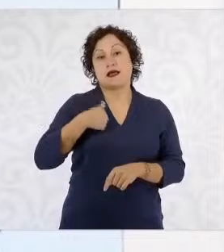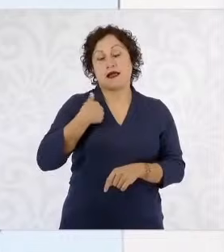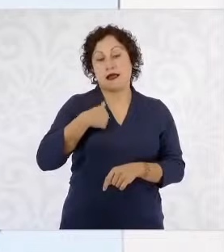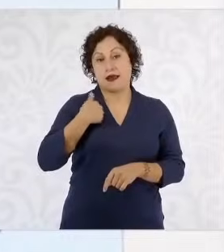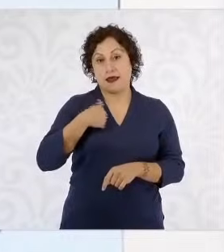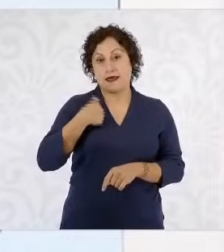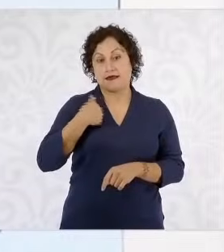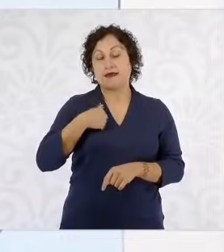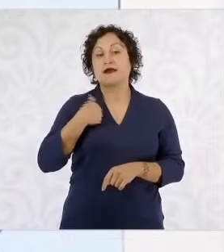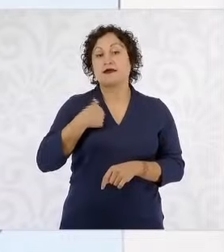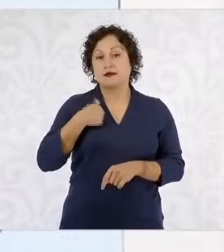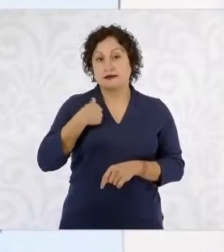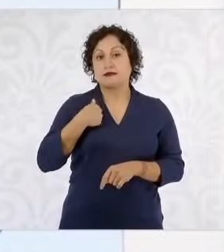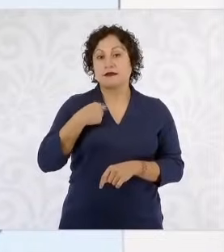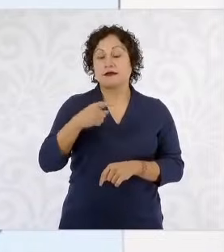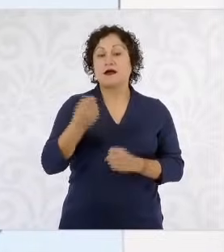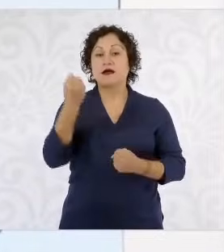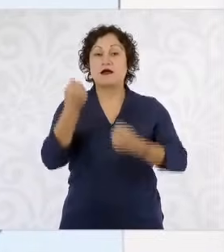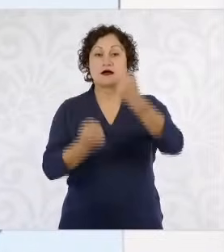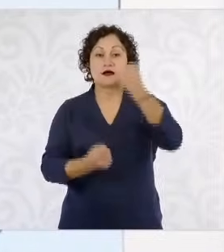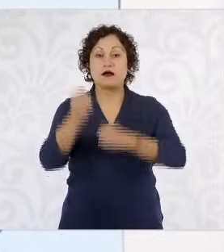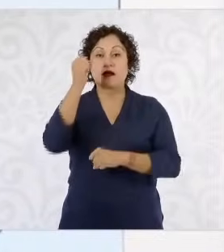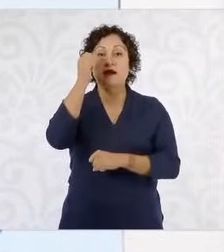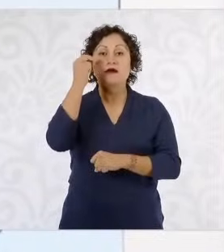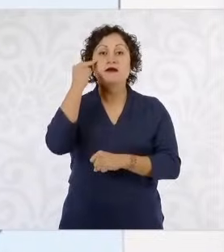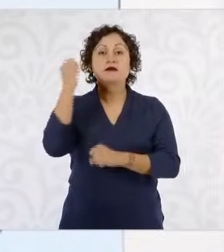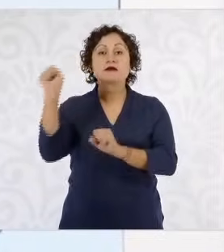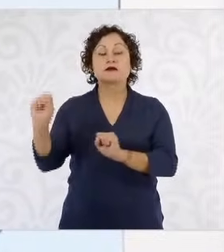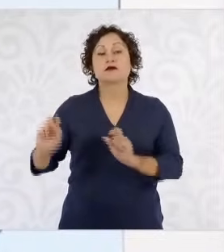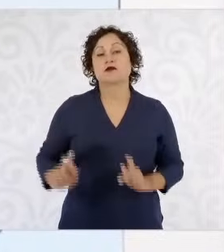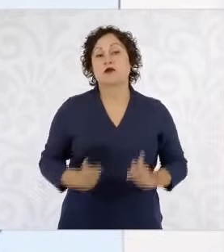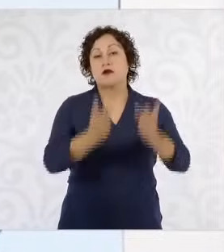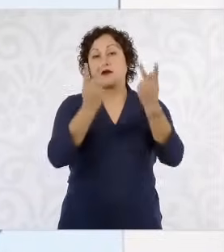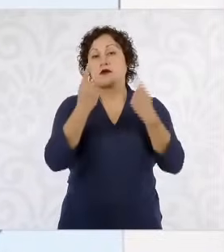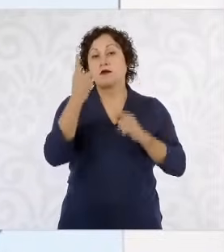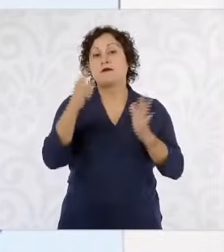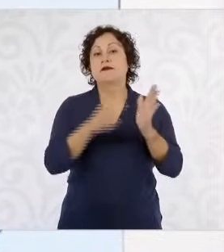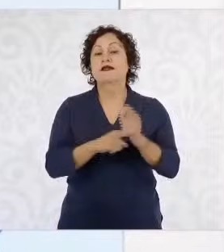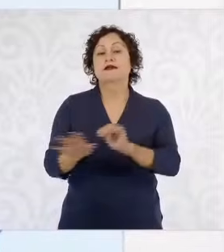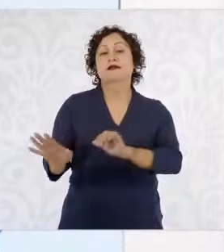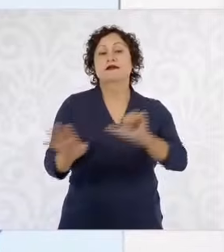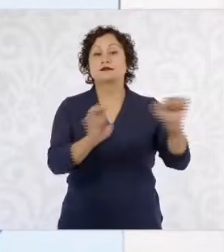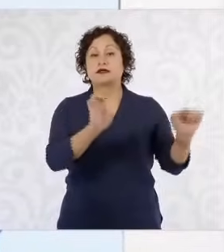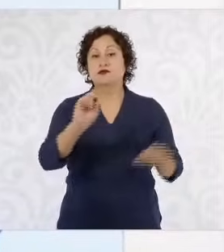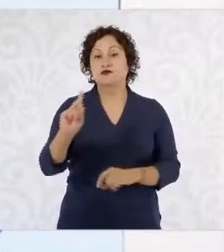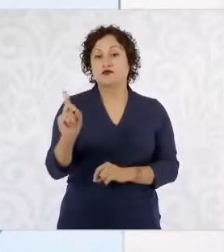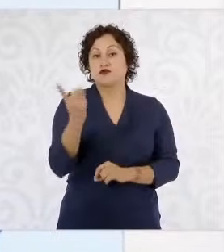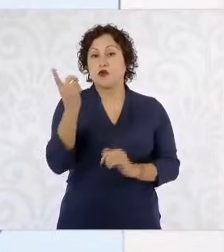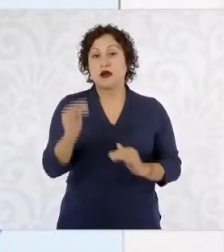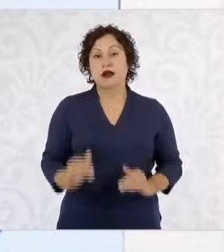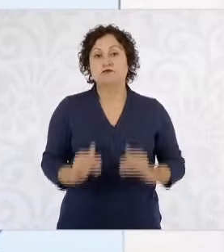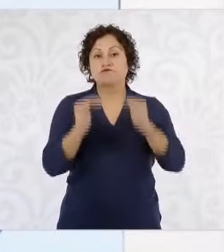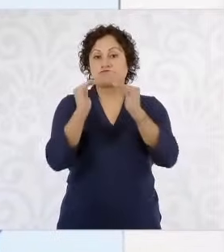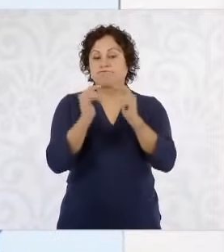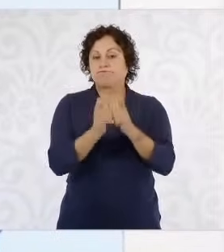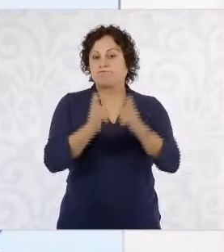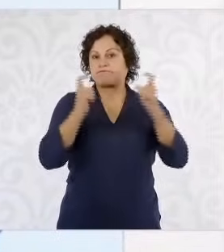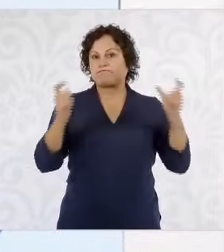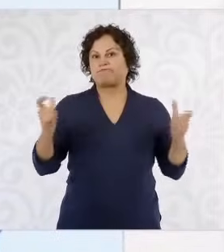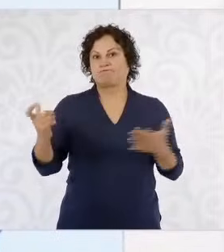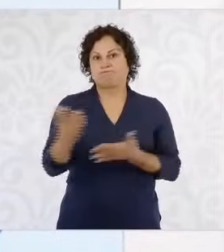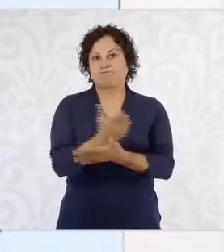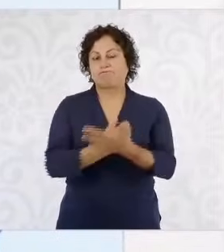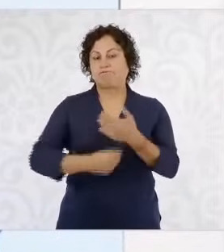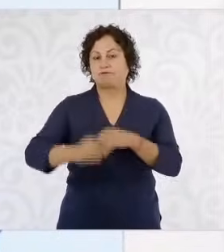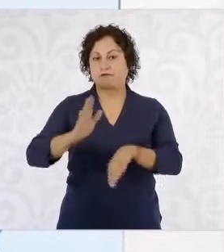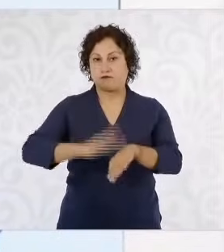origen chino alcanzaron 1.600 millones de dólares, mostrando un crecimiento exponencial.